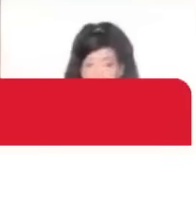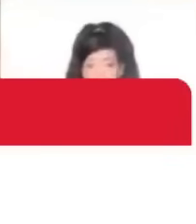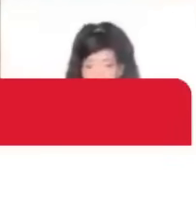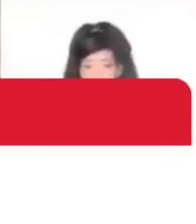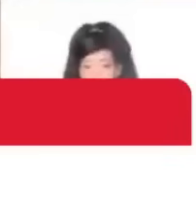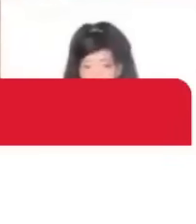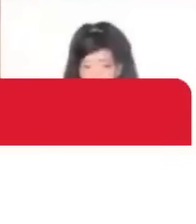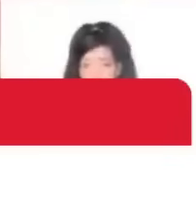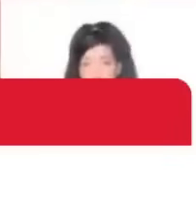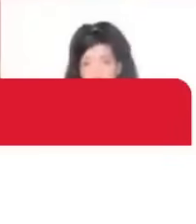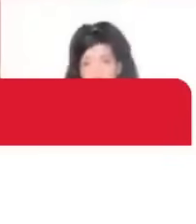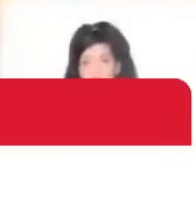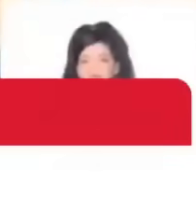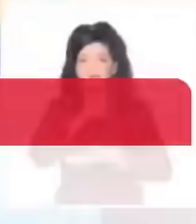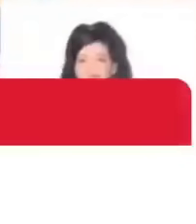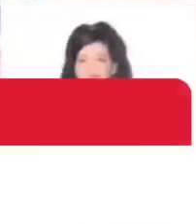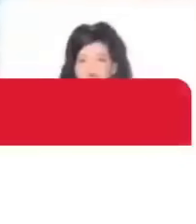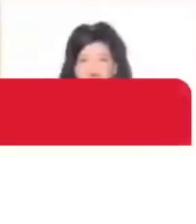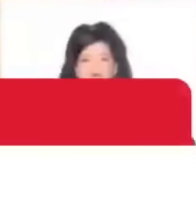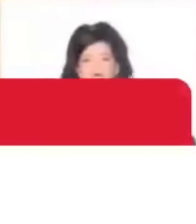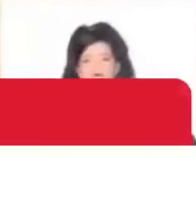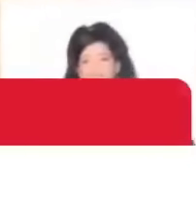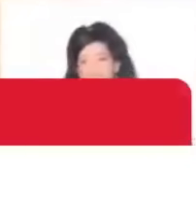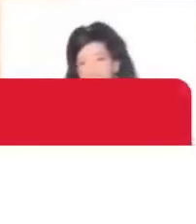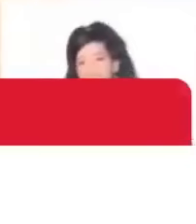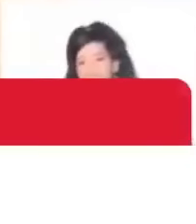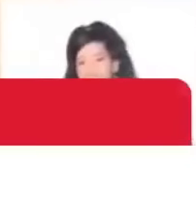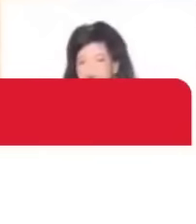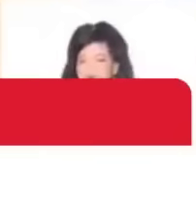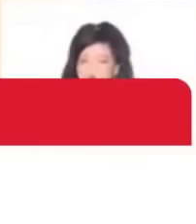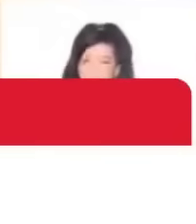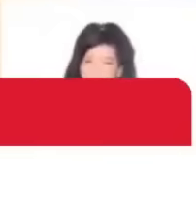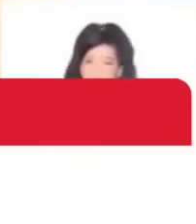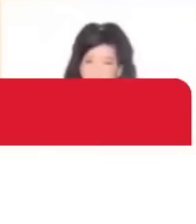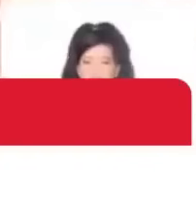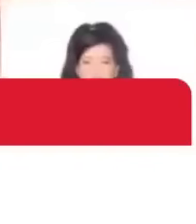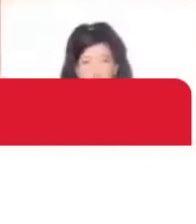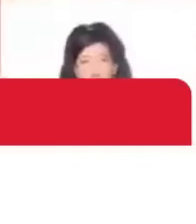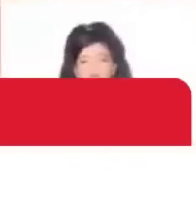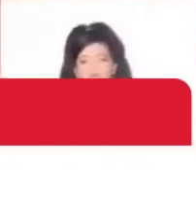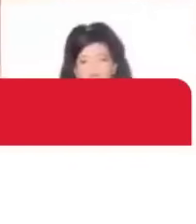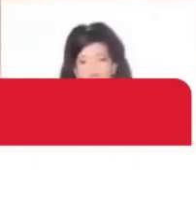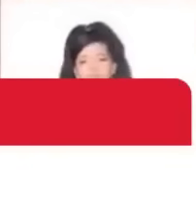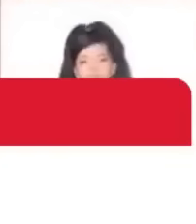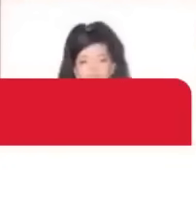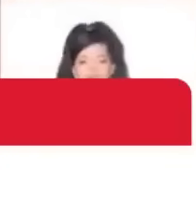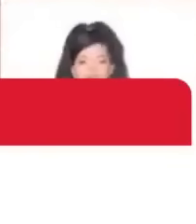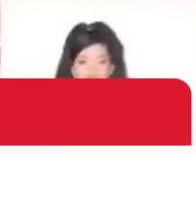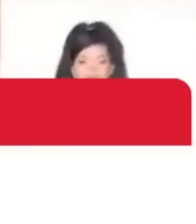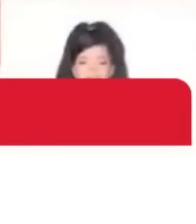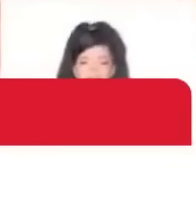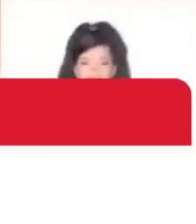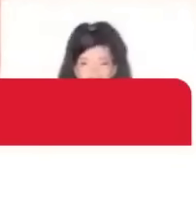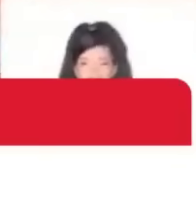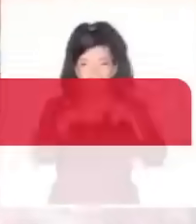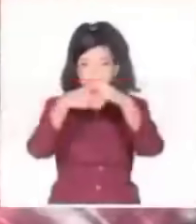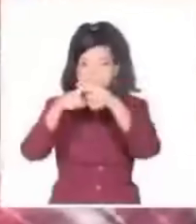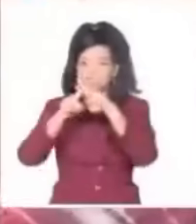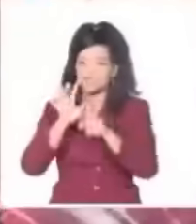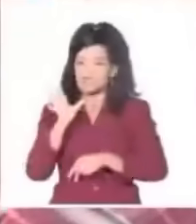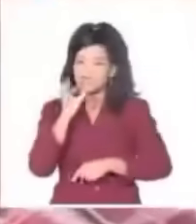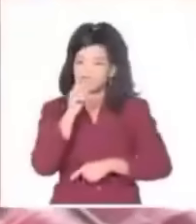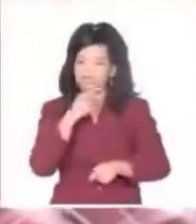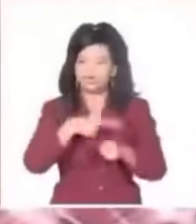que reciben reparación general y trabajadores y representantes de entidades que reconstruyen y embellecen otros centros de